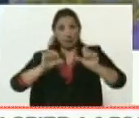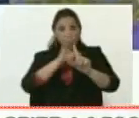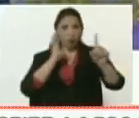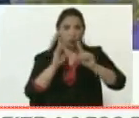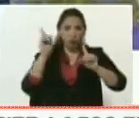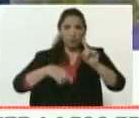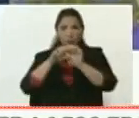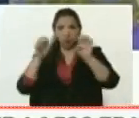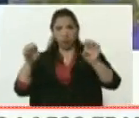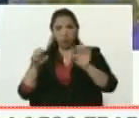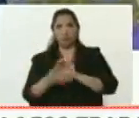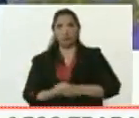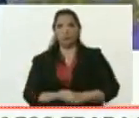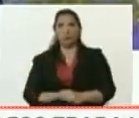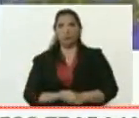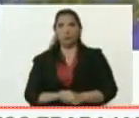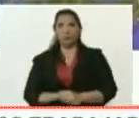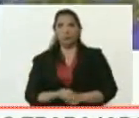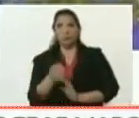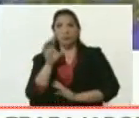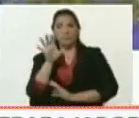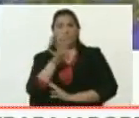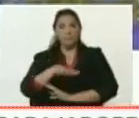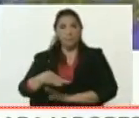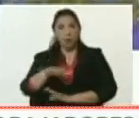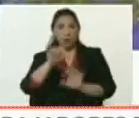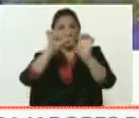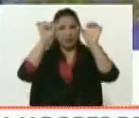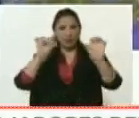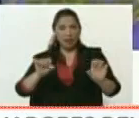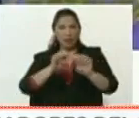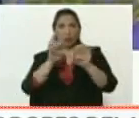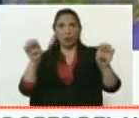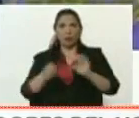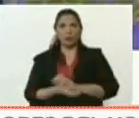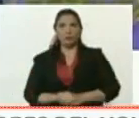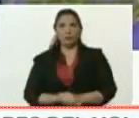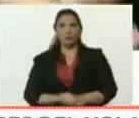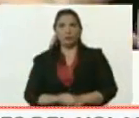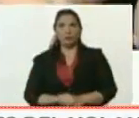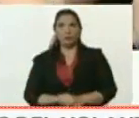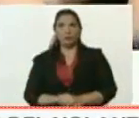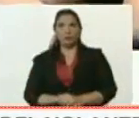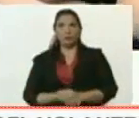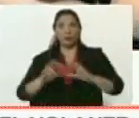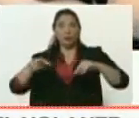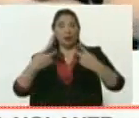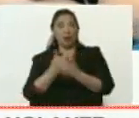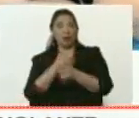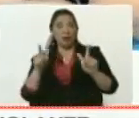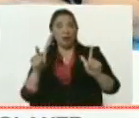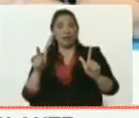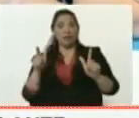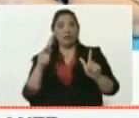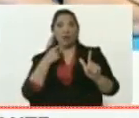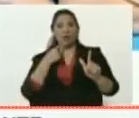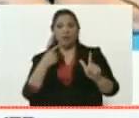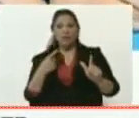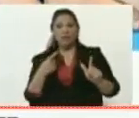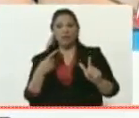y educativo de un país, de un sistema educativo. Y el neoliberalismo aboga por